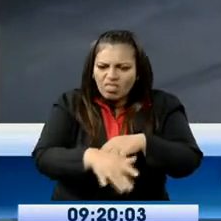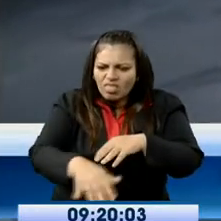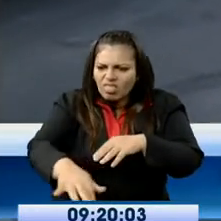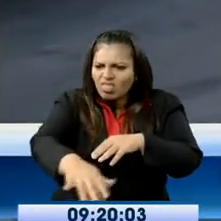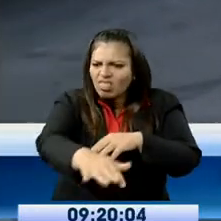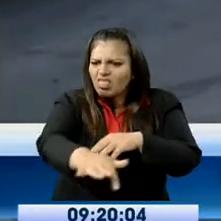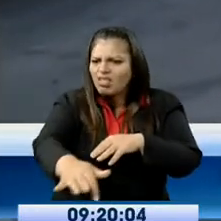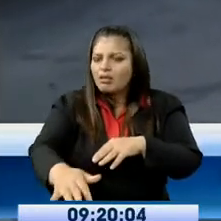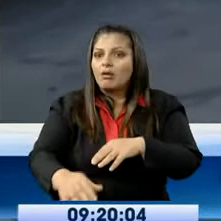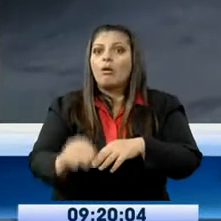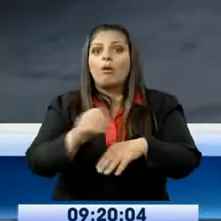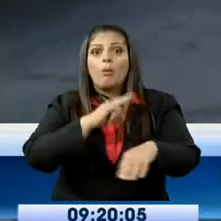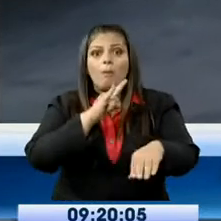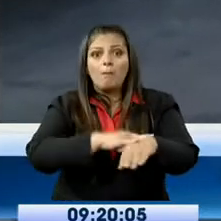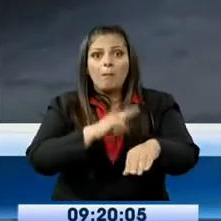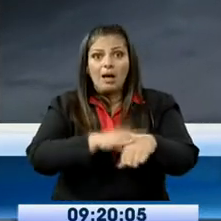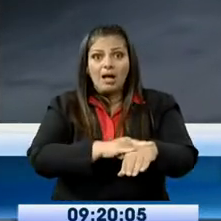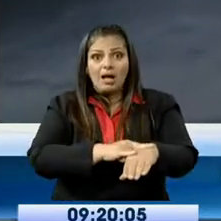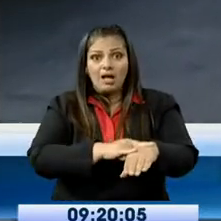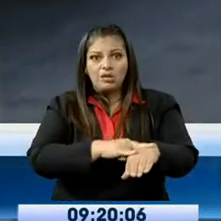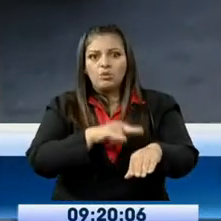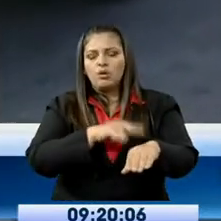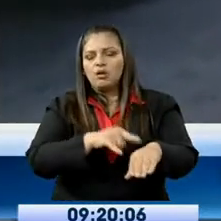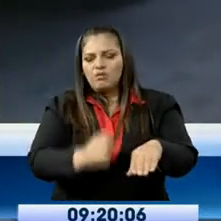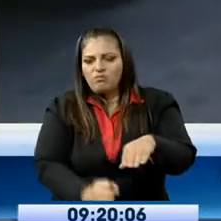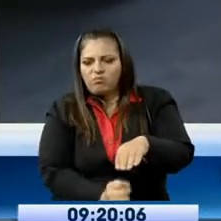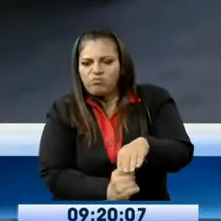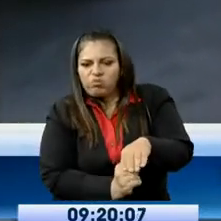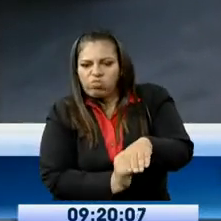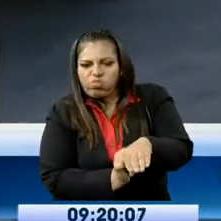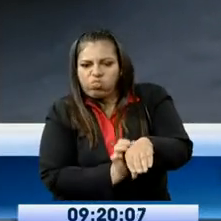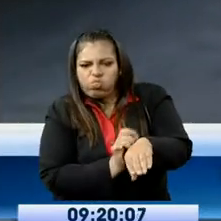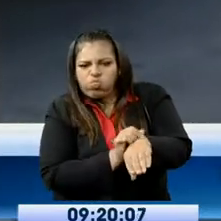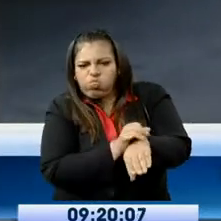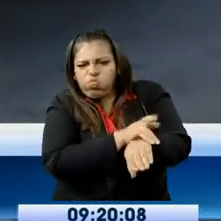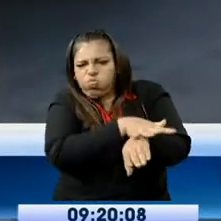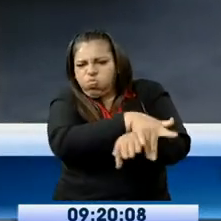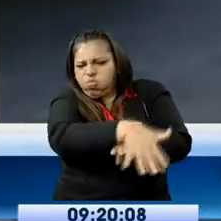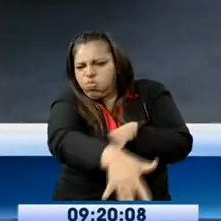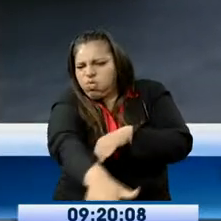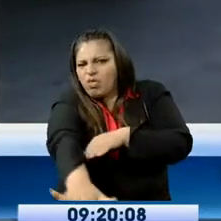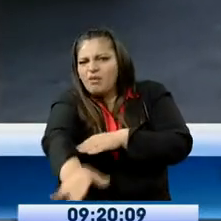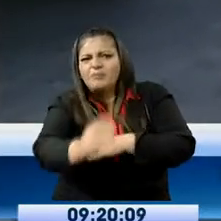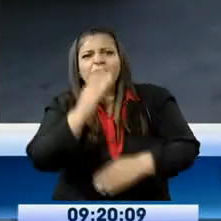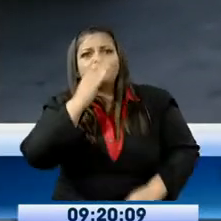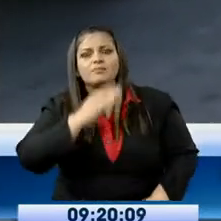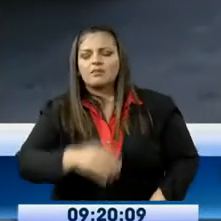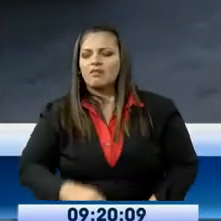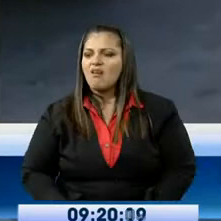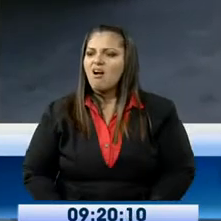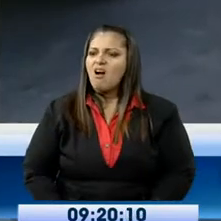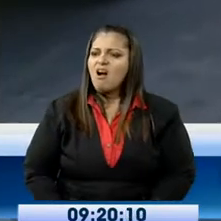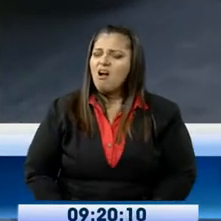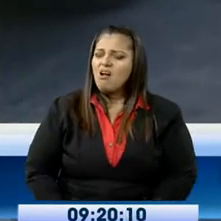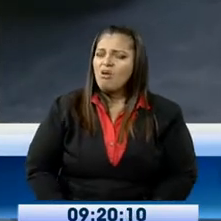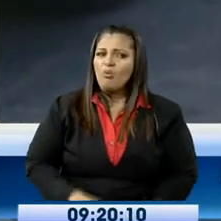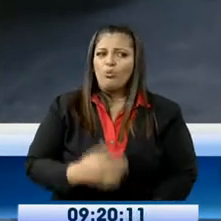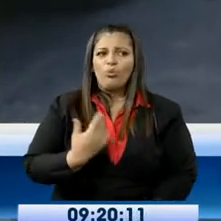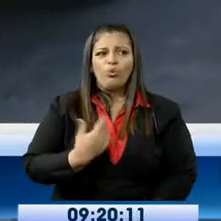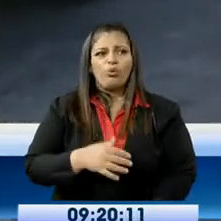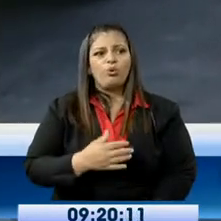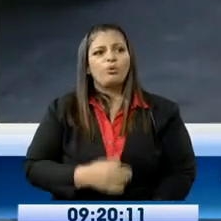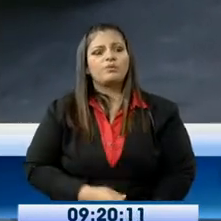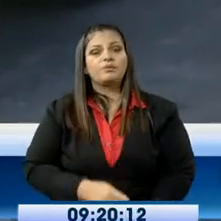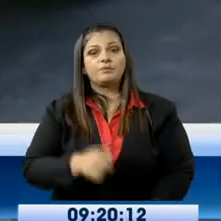casas del servicio también están rebosando. Sí. Listo, muchísimas gracias. Y eso es lo que a mí me preocupa, que se estén inundando. Los propietarios de esta casa,